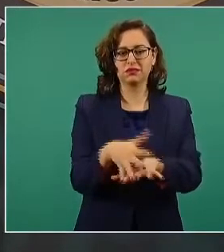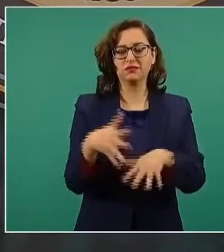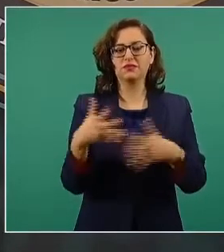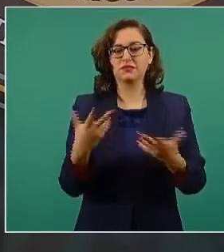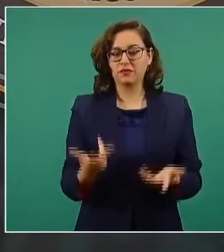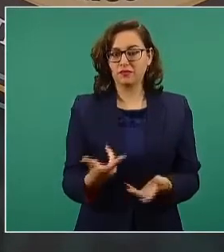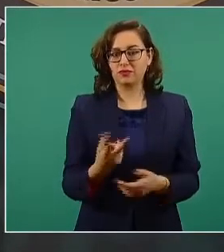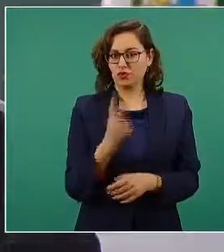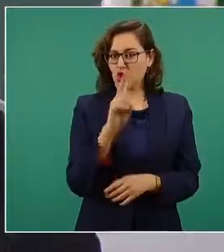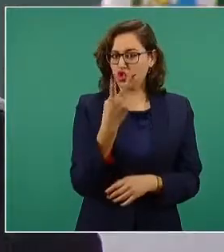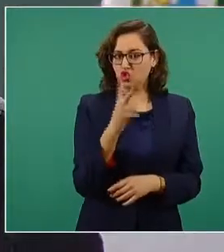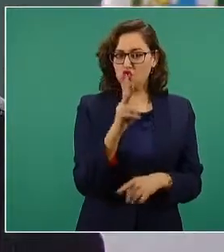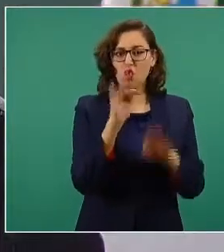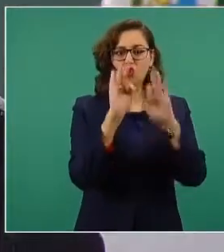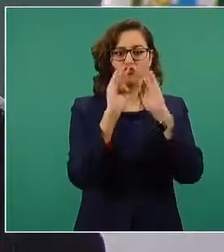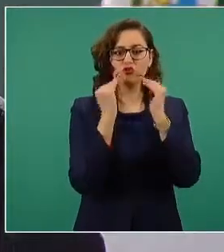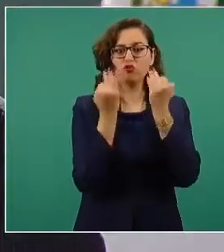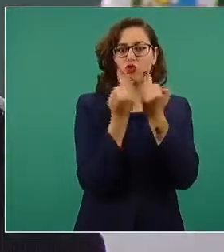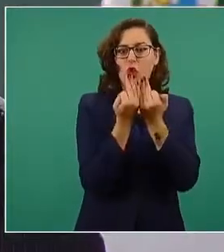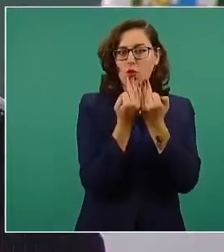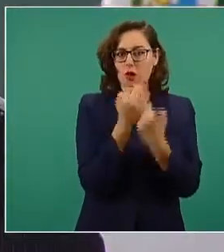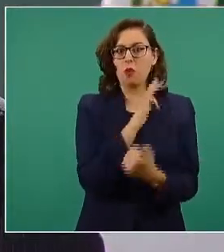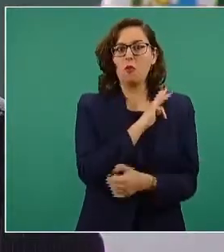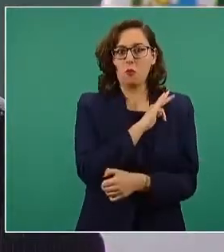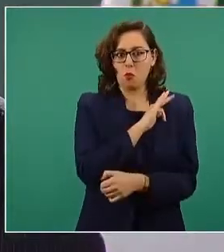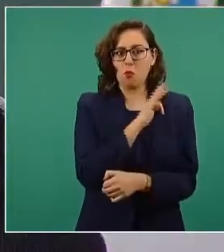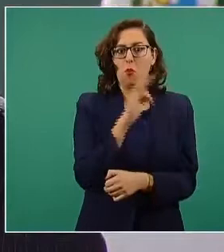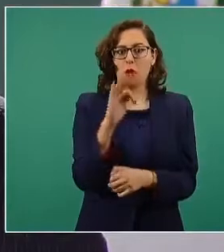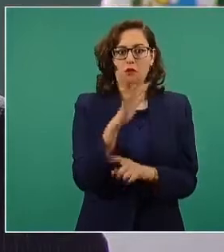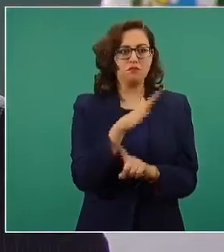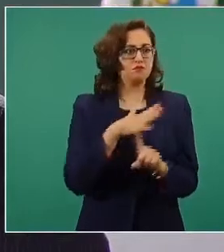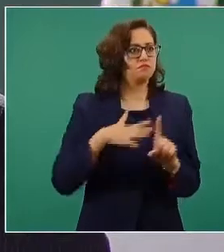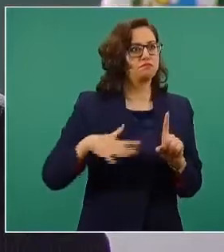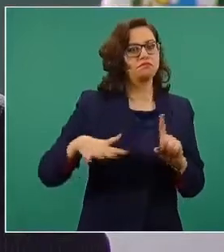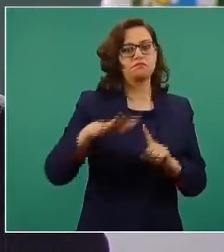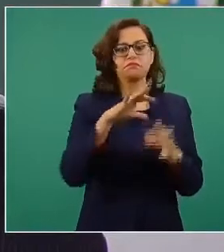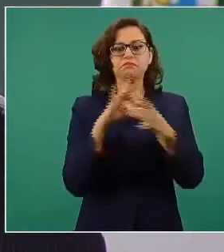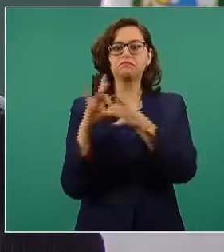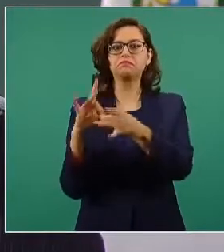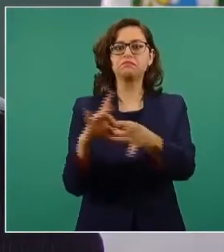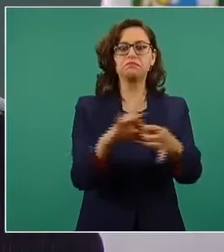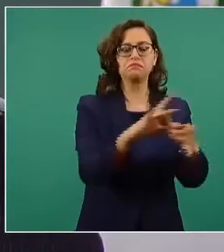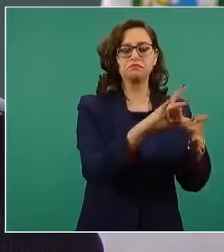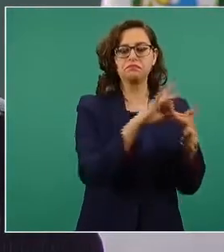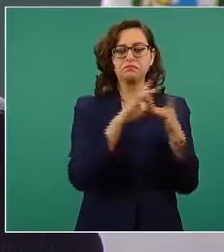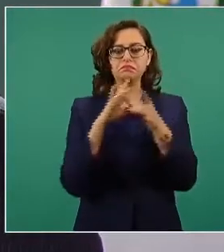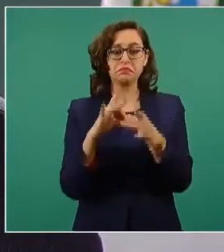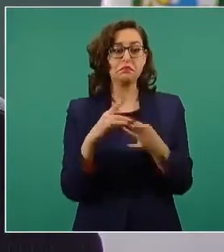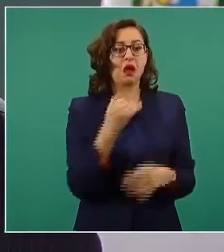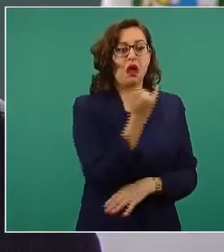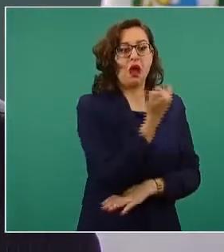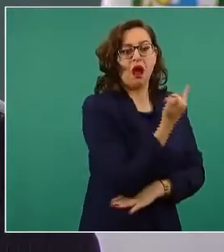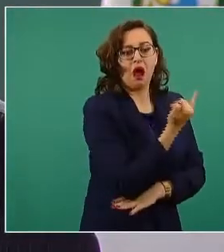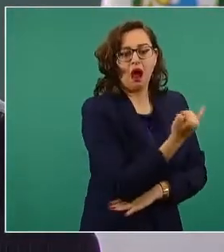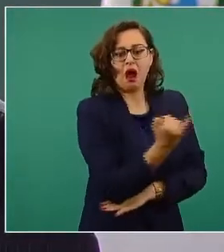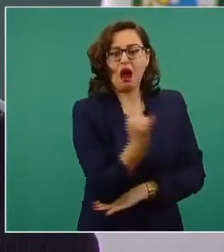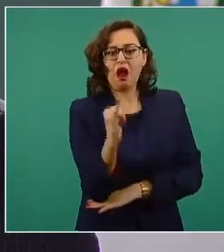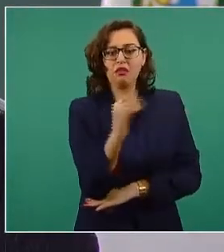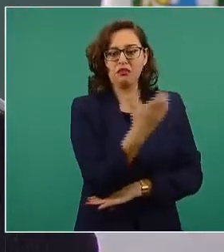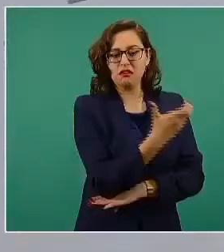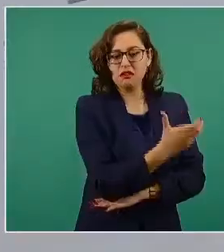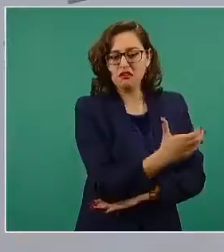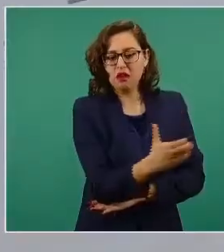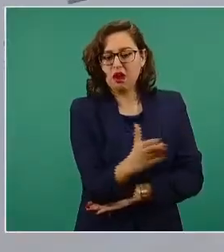los dos elementos en una abigarrada unidad en que los jardines y los